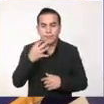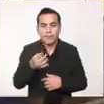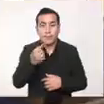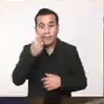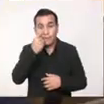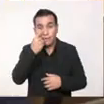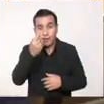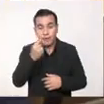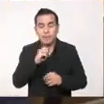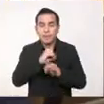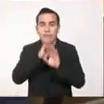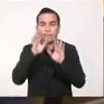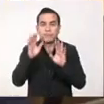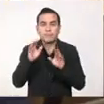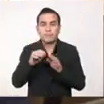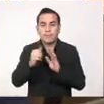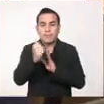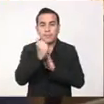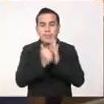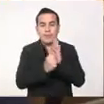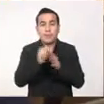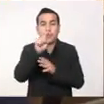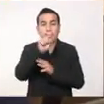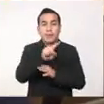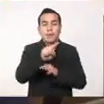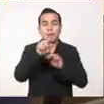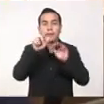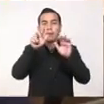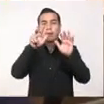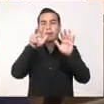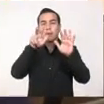Fíjense, dice el artículo 186.